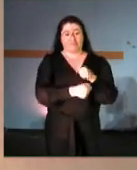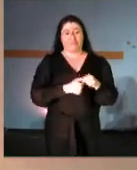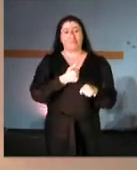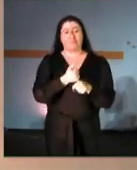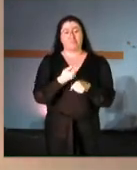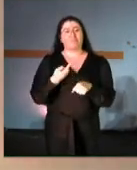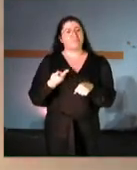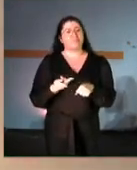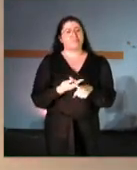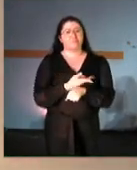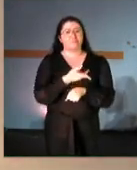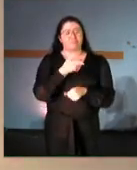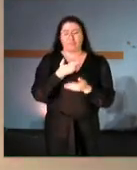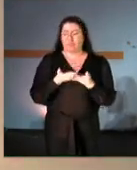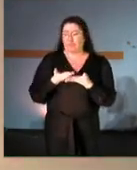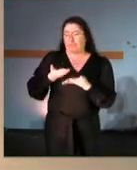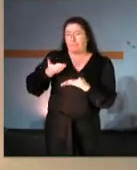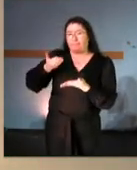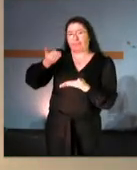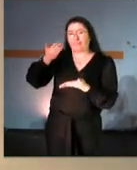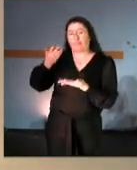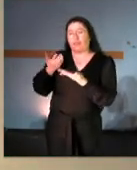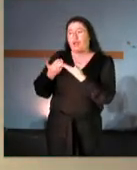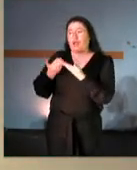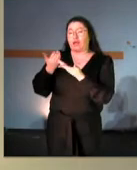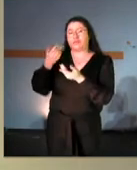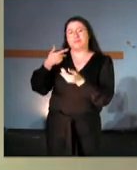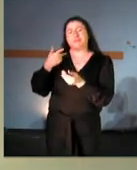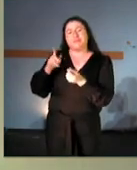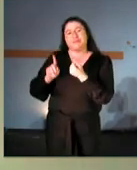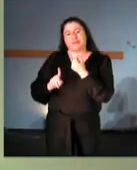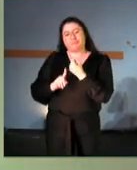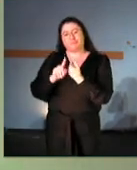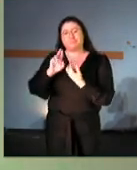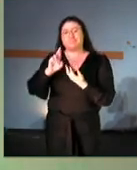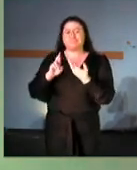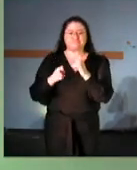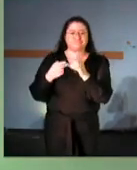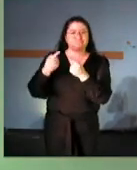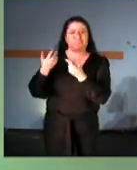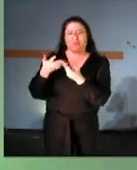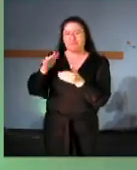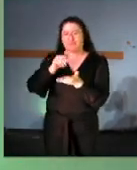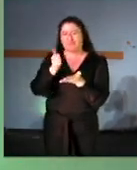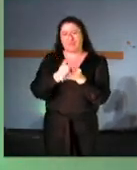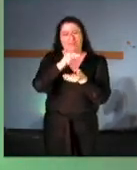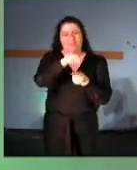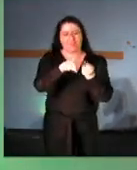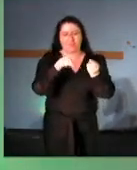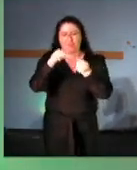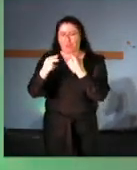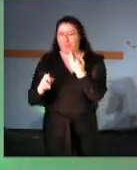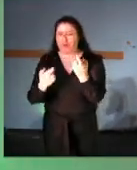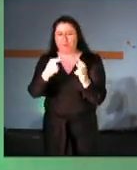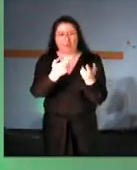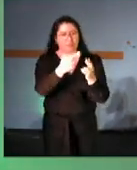adicional a los combates que se libran en distintas ciudades, se